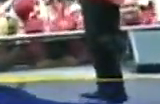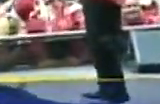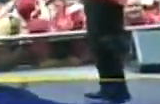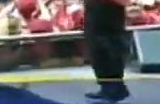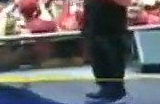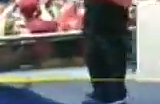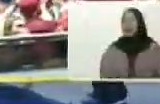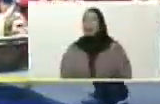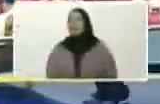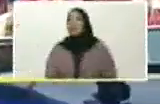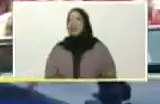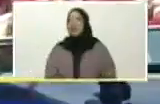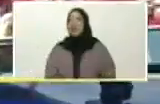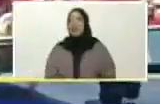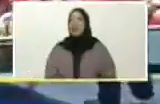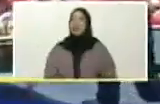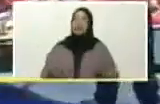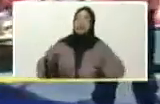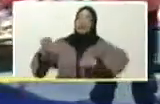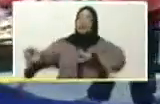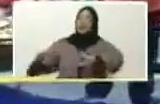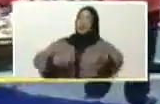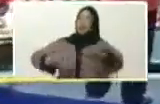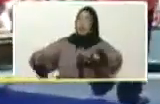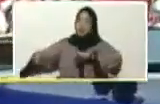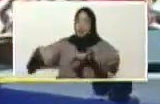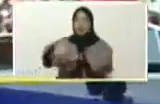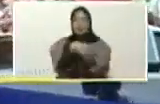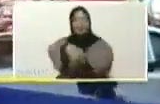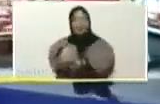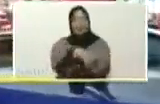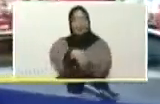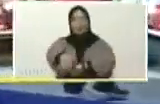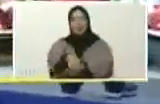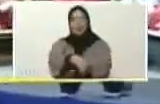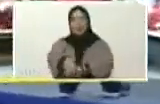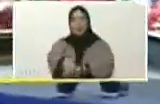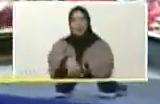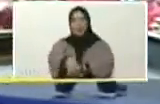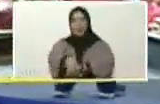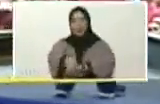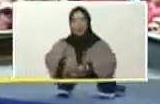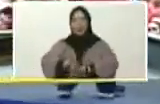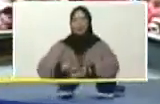calles, movilizado, organizado,